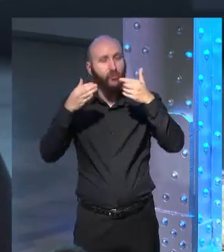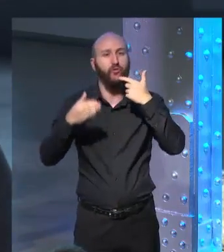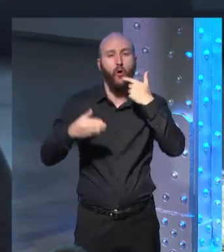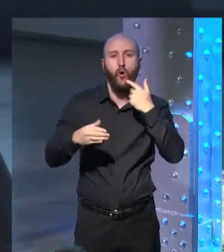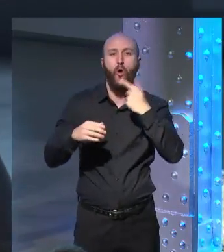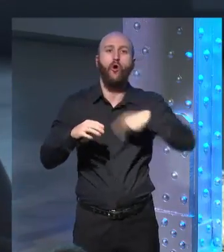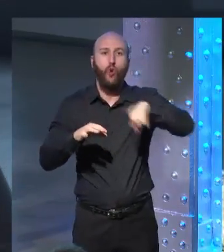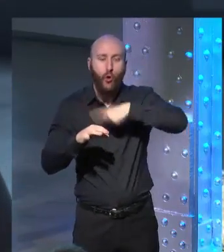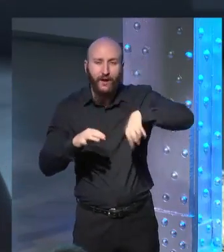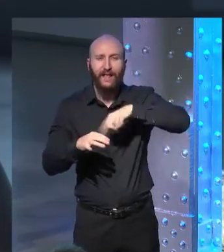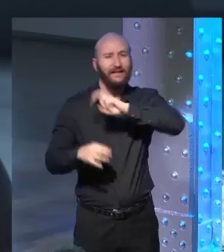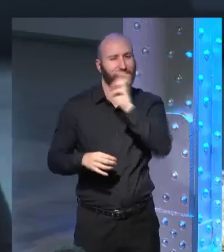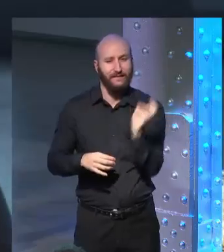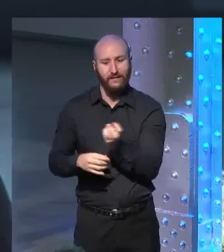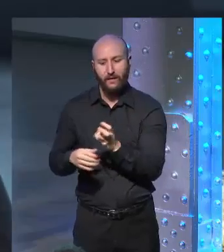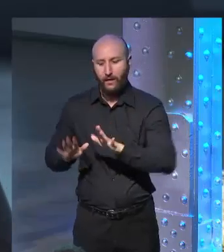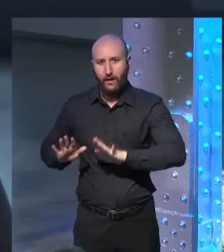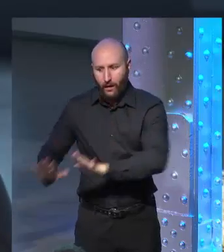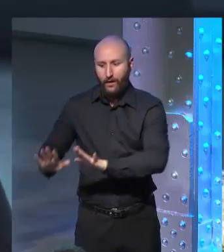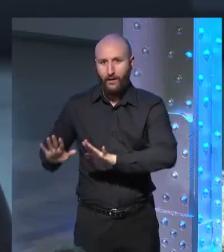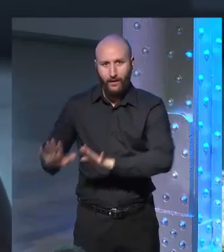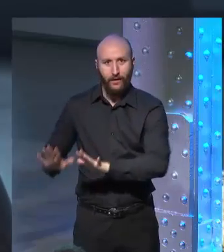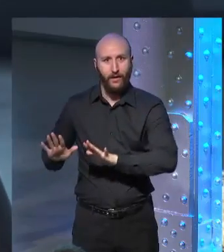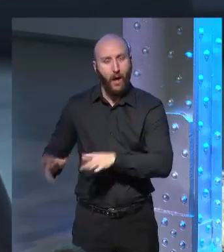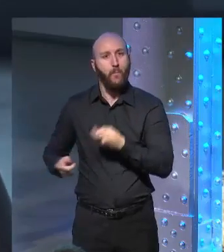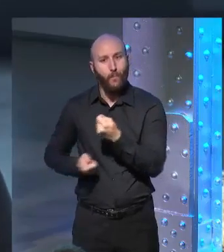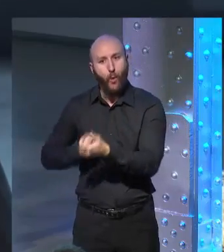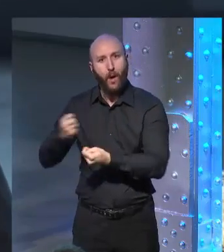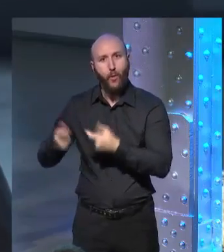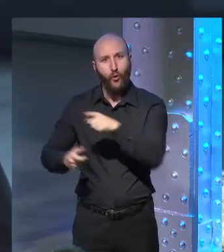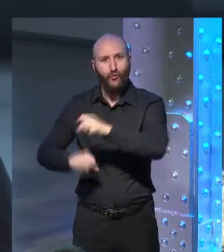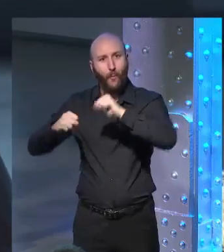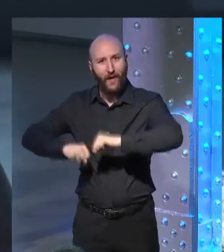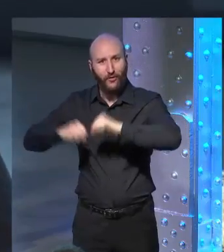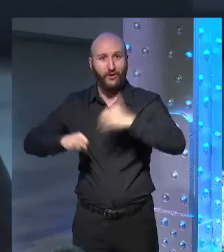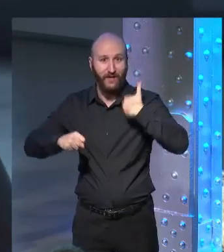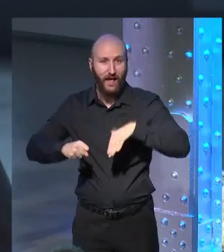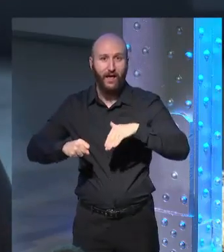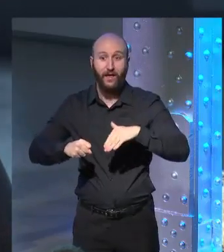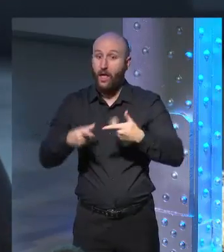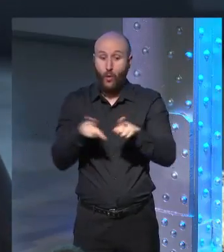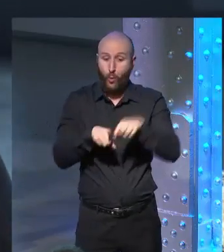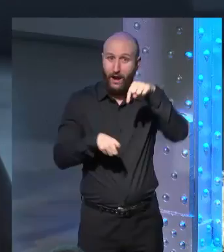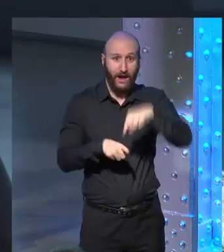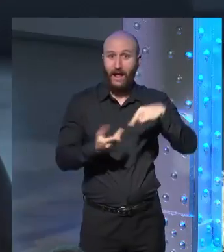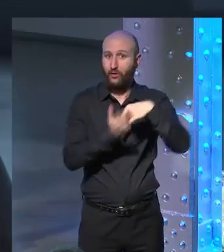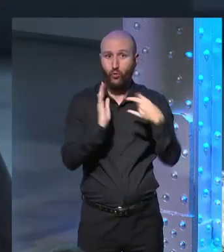le acompañas, luego le vas soltando, jolines, quítame un ruedín, que ya soy más mayor. Pasa igual,